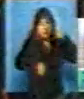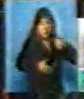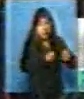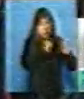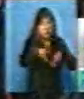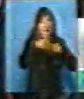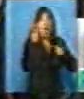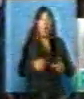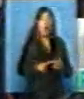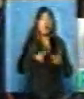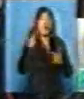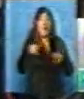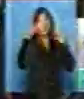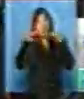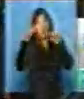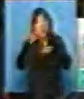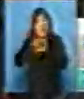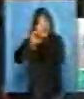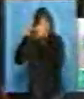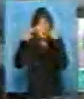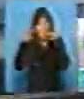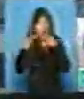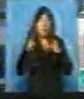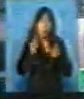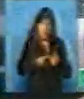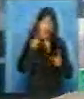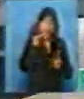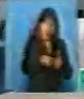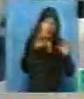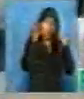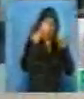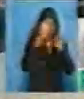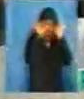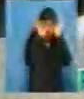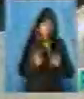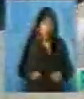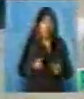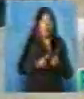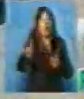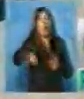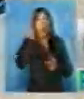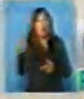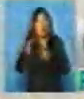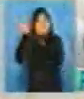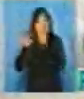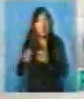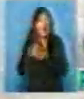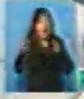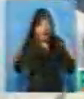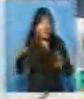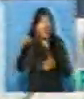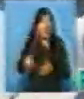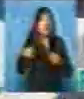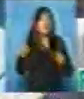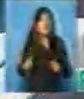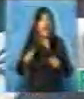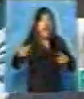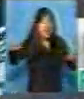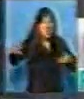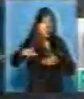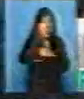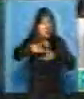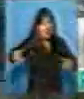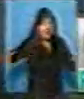parece interesante. El otro proyecto grande que se viene es la ruta interbioceánica, que pase 5 países,